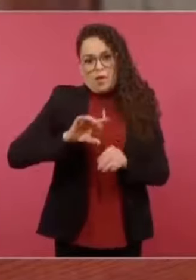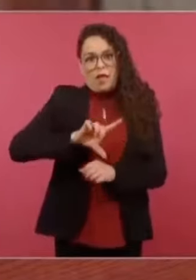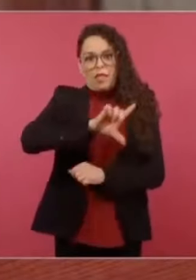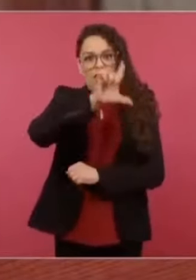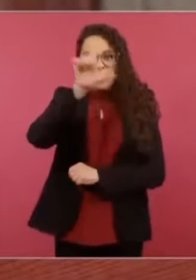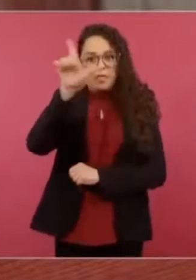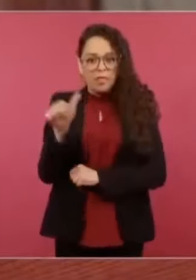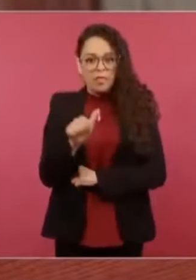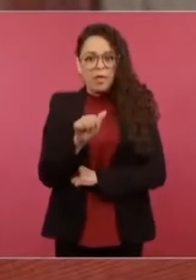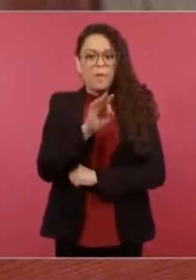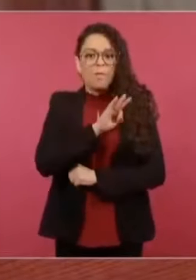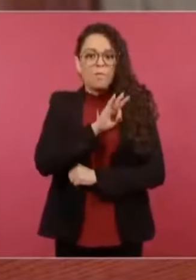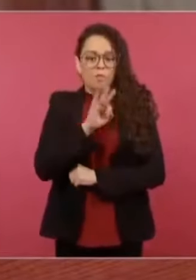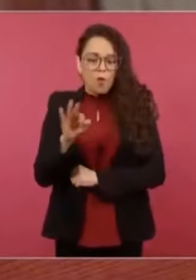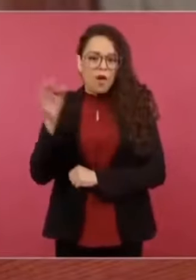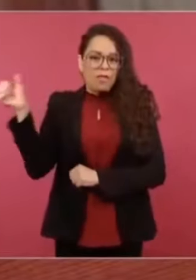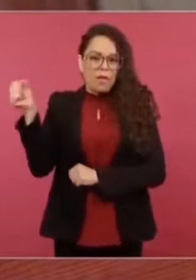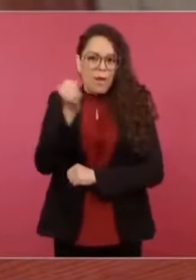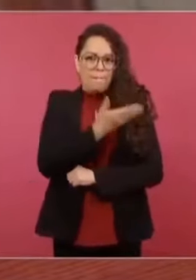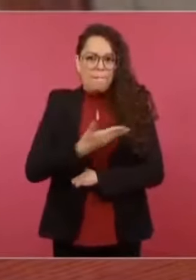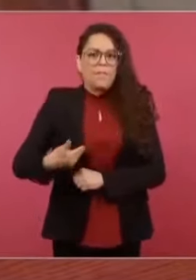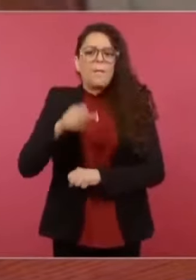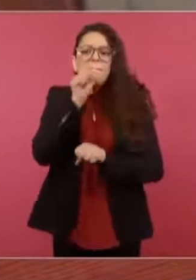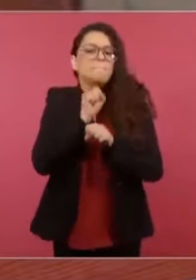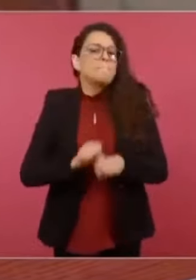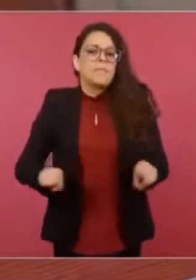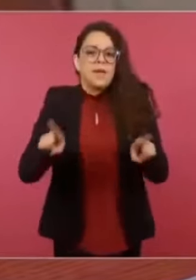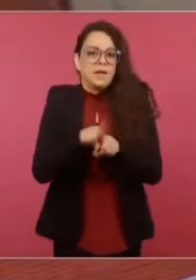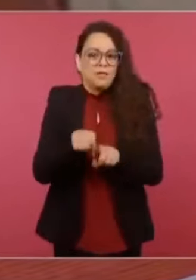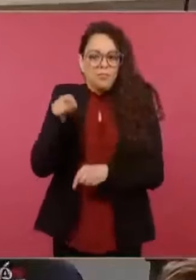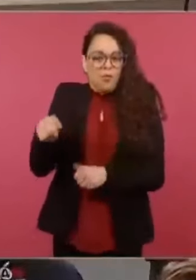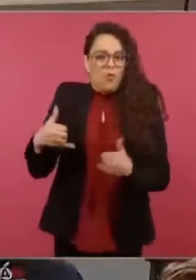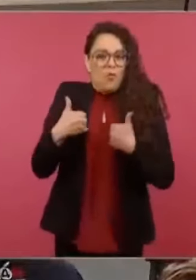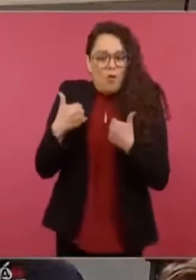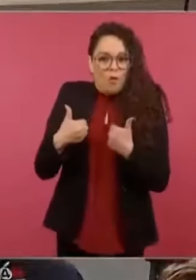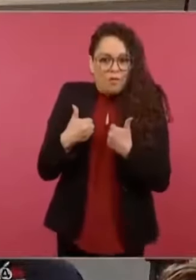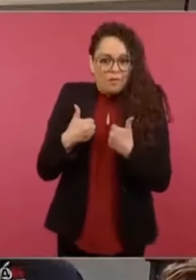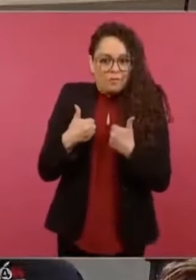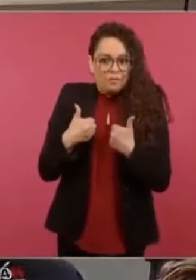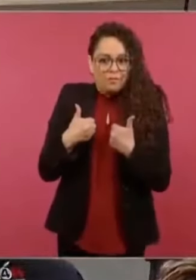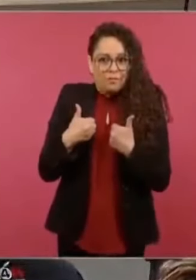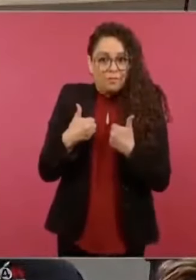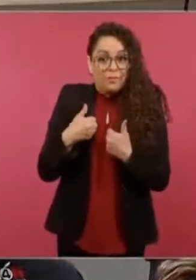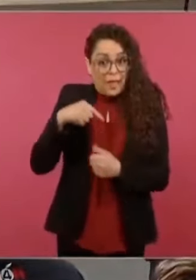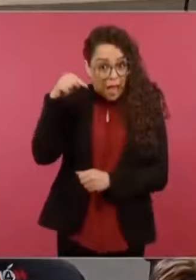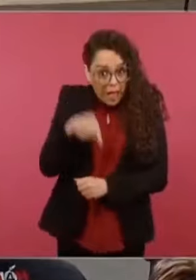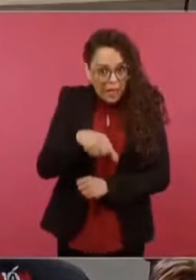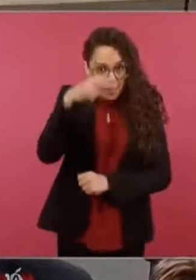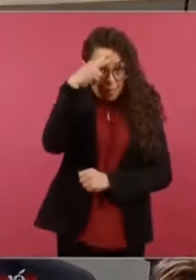presidencia de México. México,